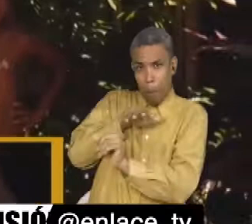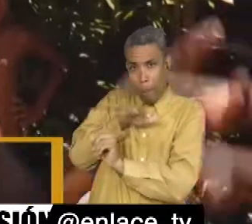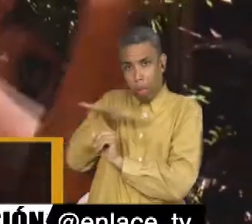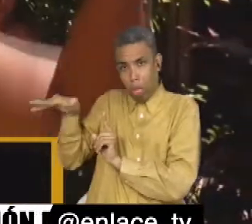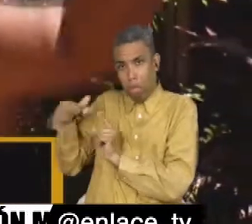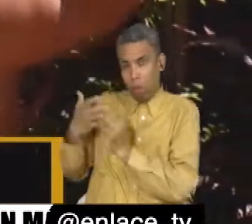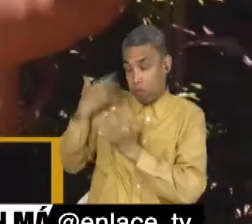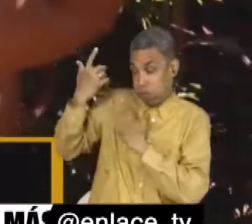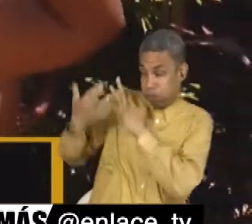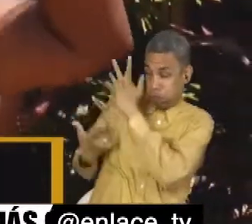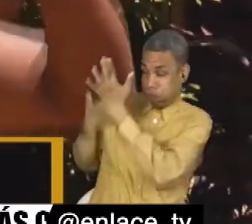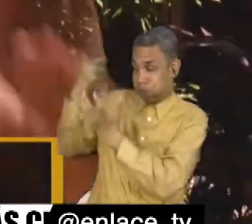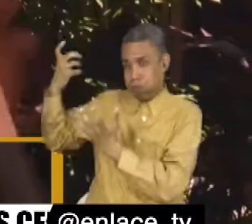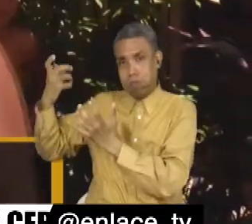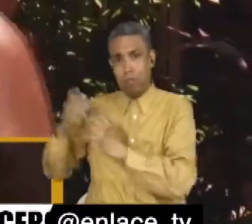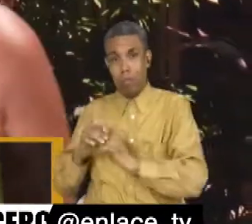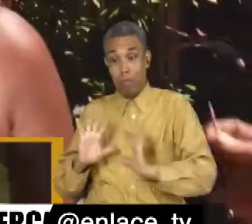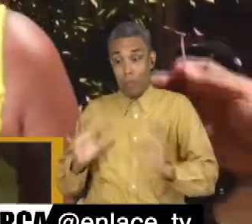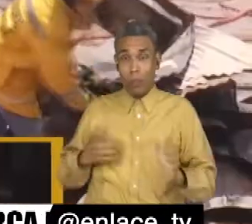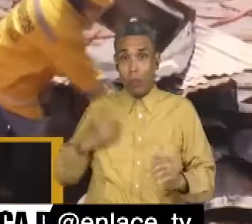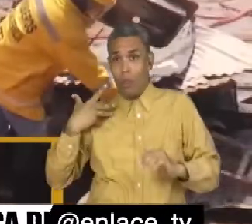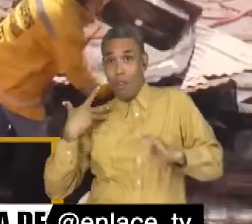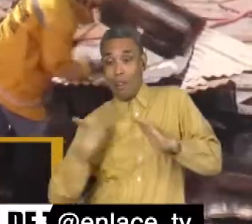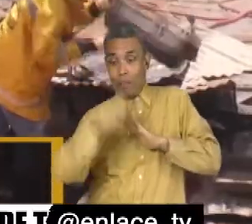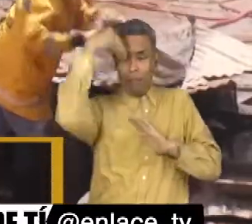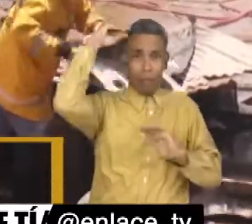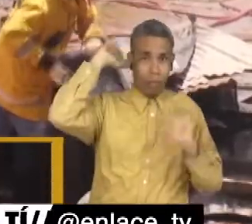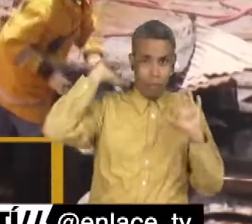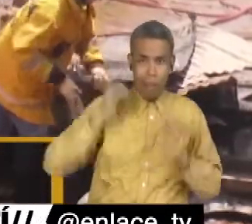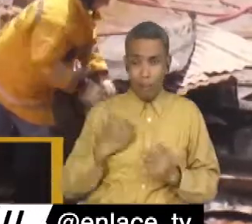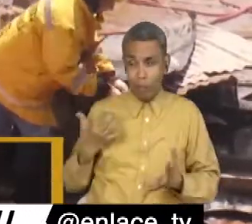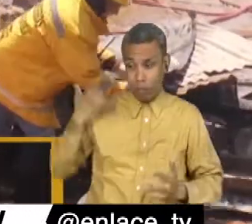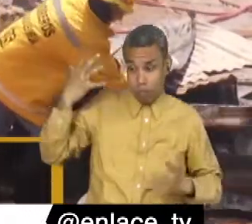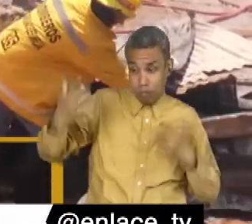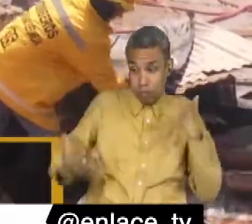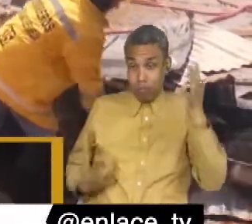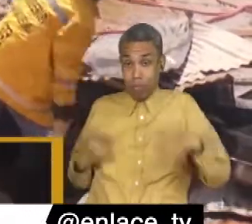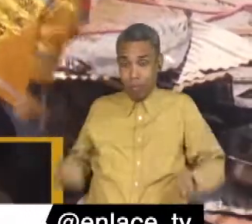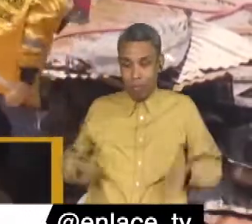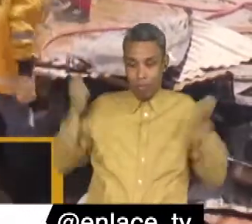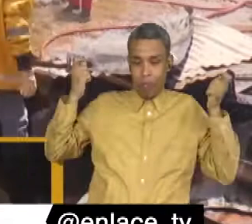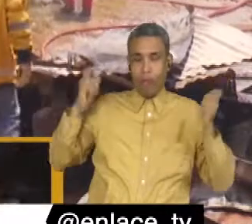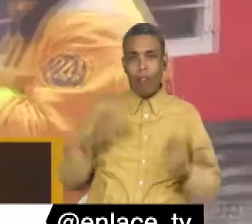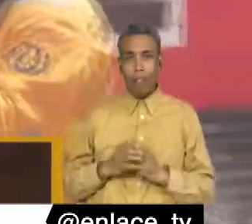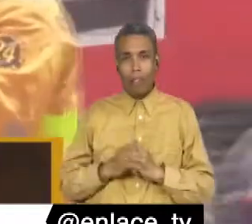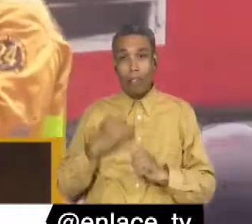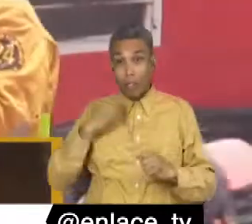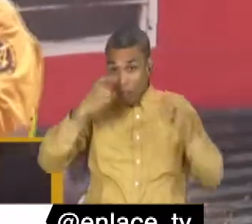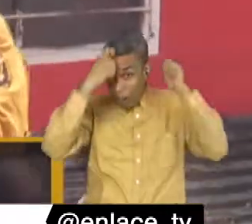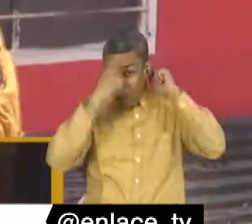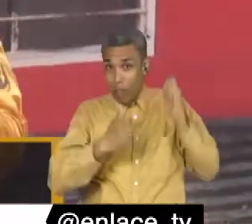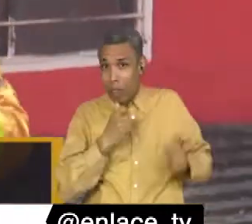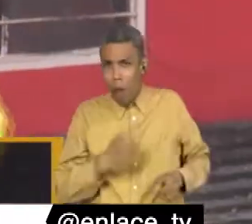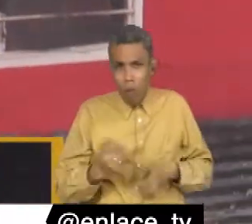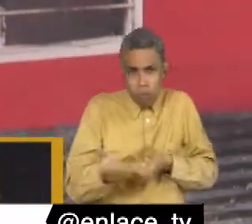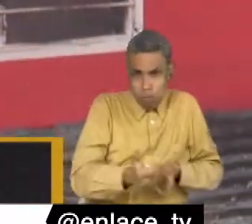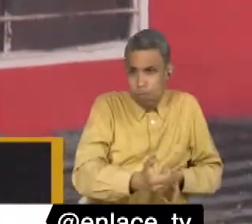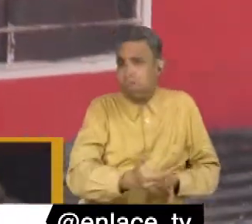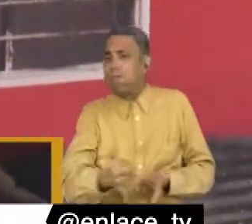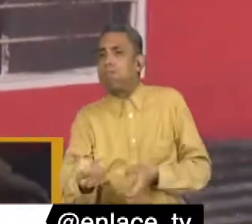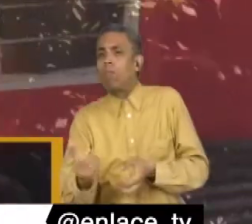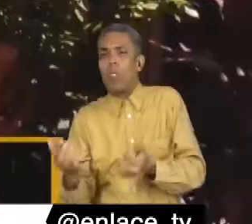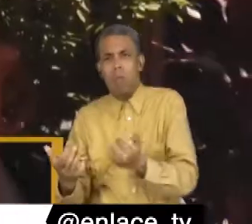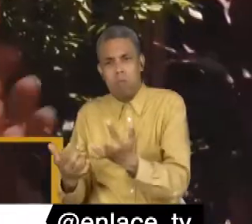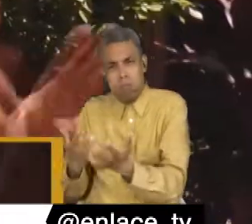porque todo esto estaba echando candela, entonces yo me salí. La inmediata atención del Cuerpo de Bomberos de Barranca Bermeja evitó que las llamas se propagaran por el sector.